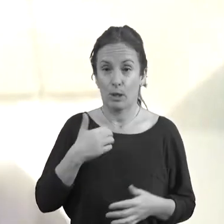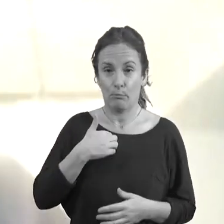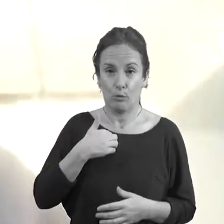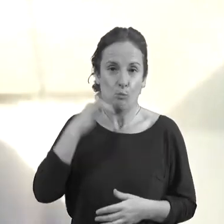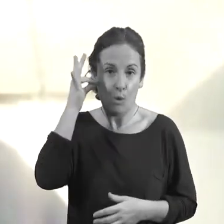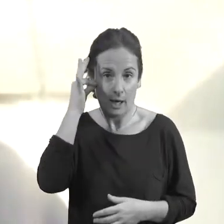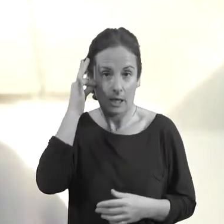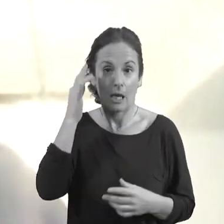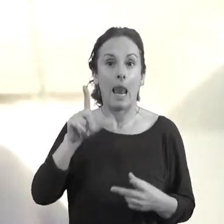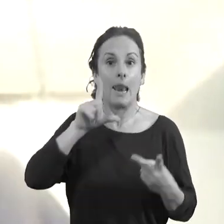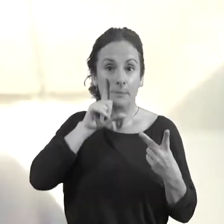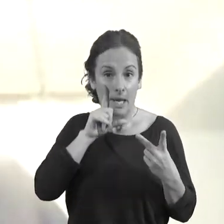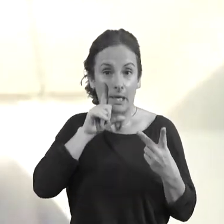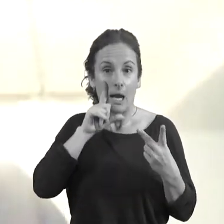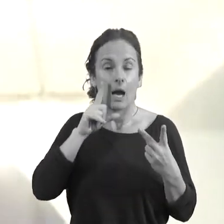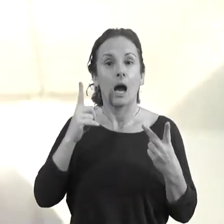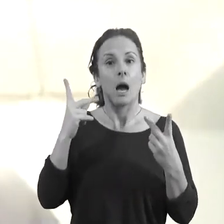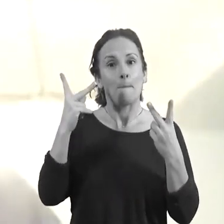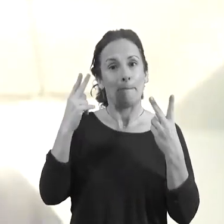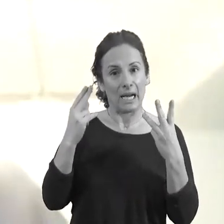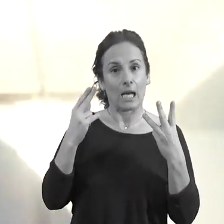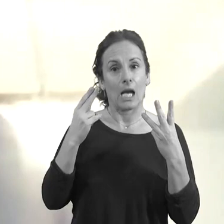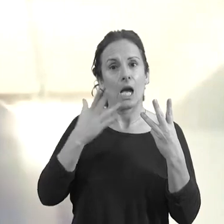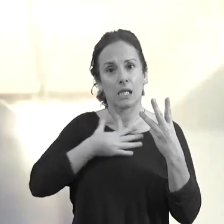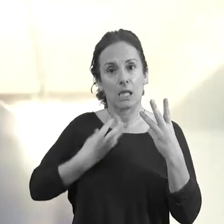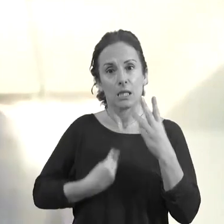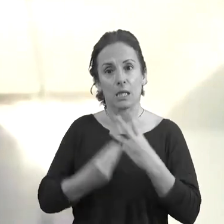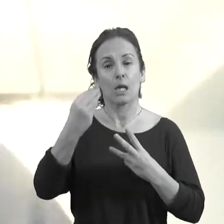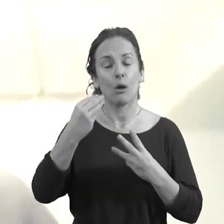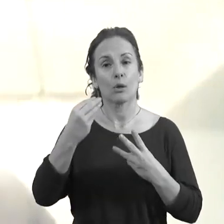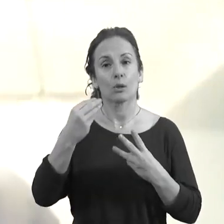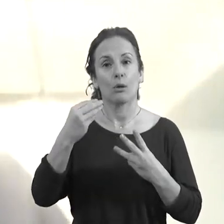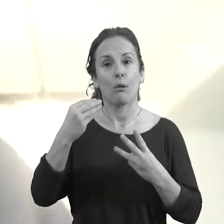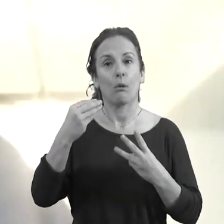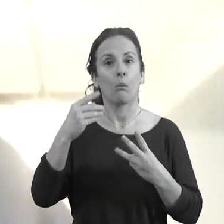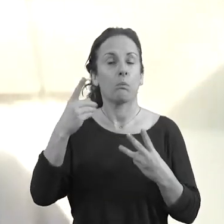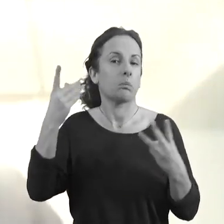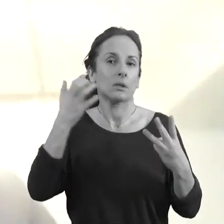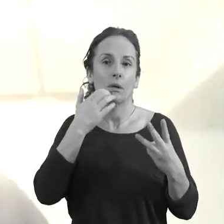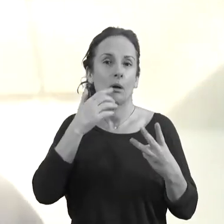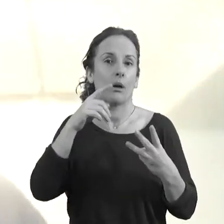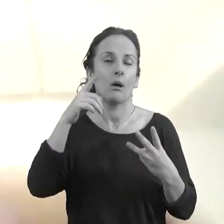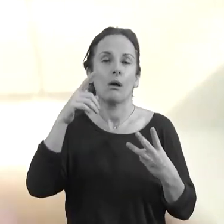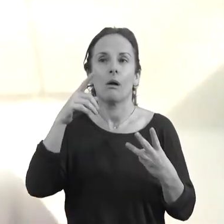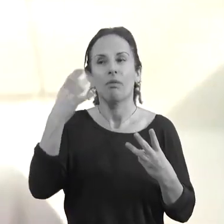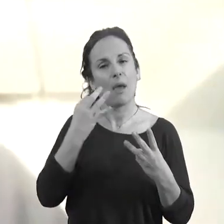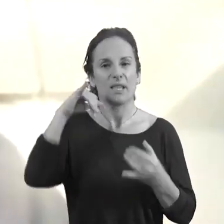y quieres tener hijos con tu pareja, pues ya tienes que estar casada, ¿no? Con lo cual ya para empezar nos oprimen y nos obligan a